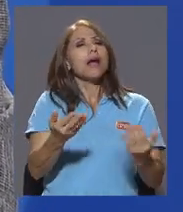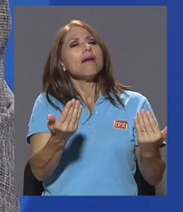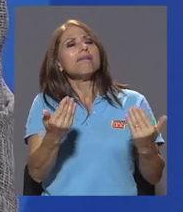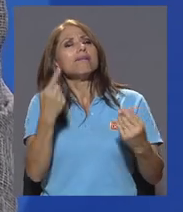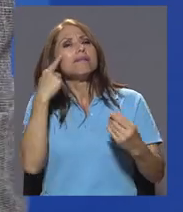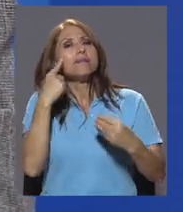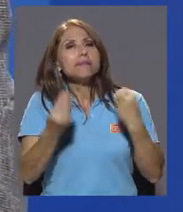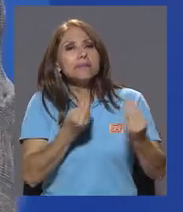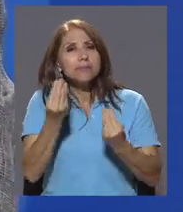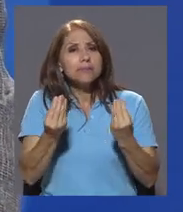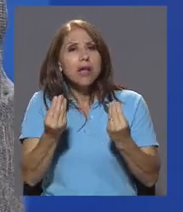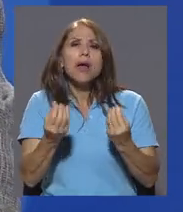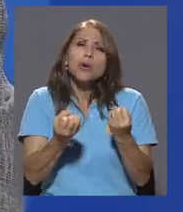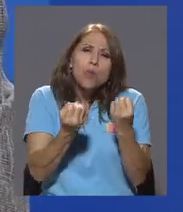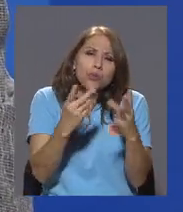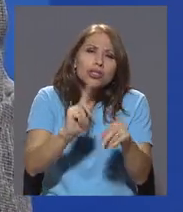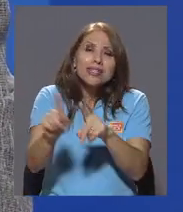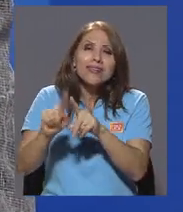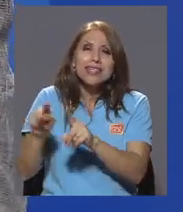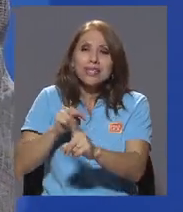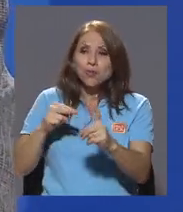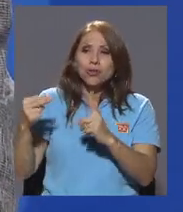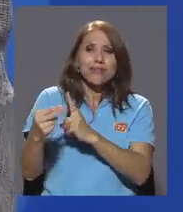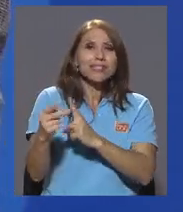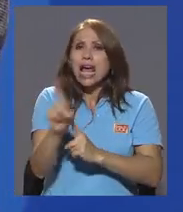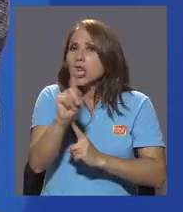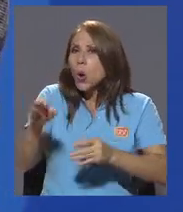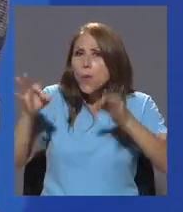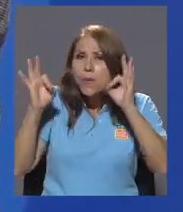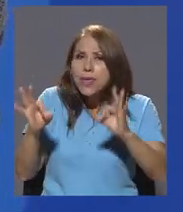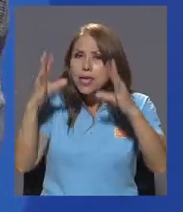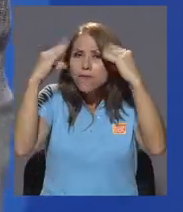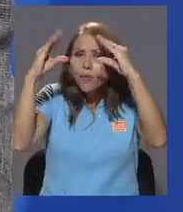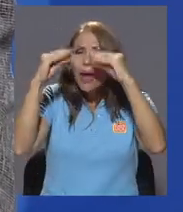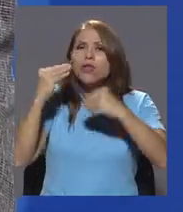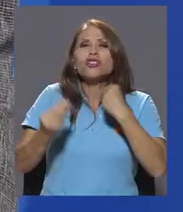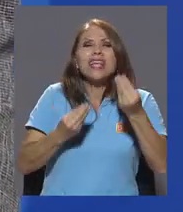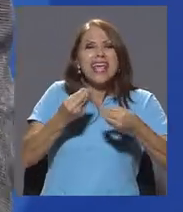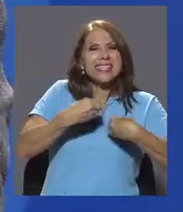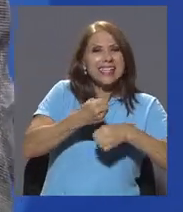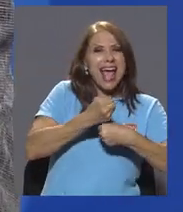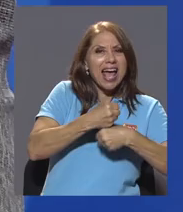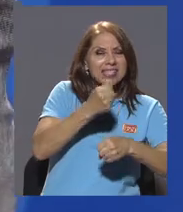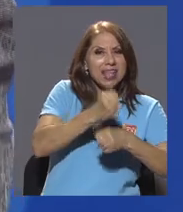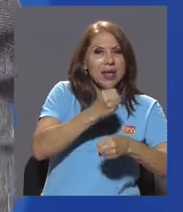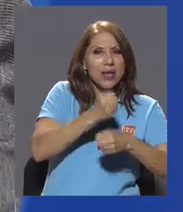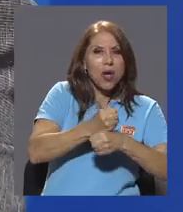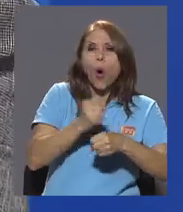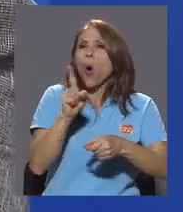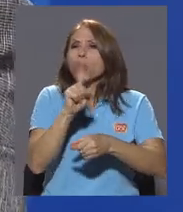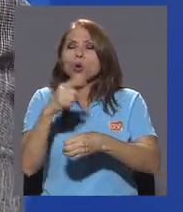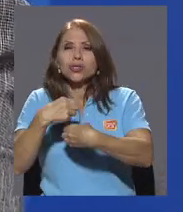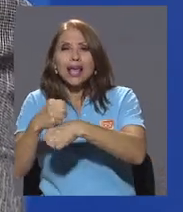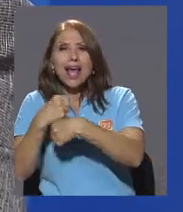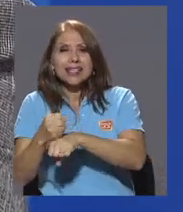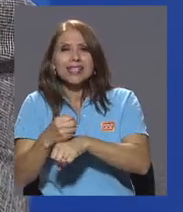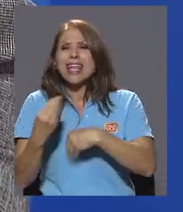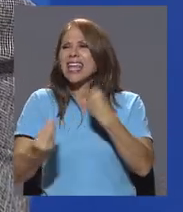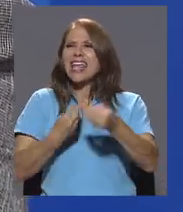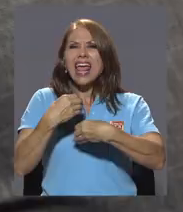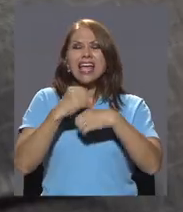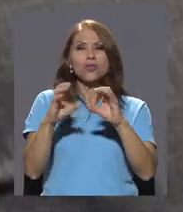verdad sobre lo que se hace no se hace en la institución que ha venido desarrollando la comisión en nuestra universidad a través de la vicerrectoría de